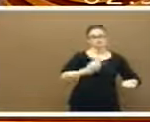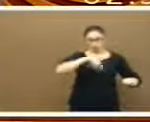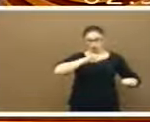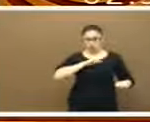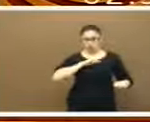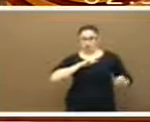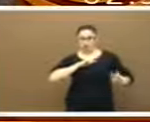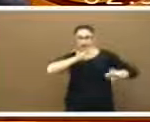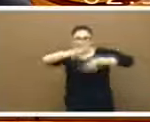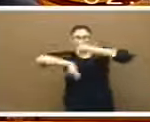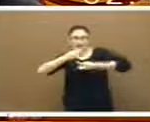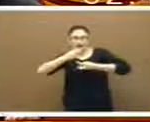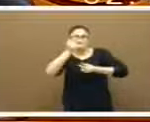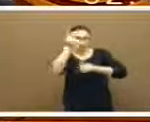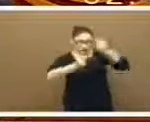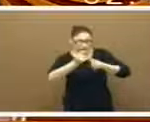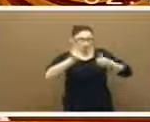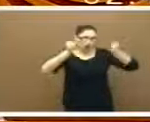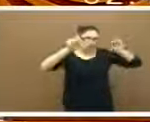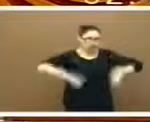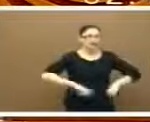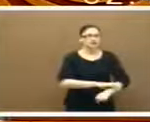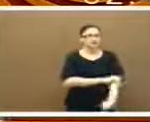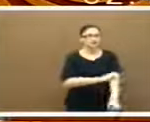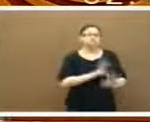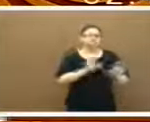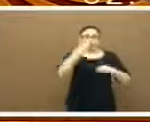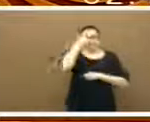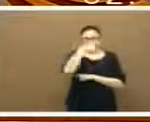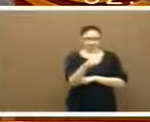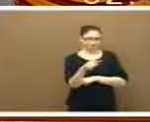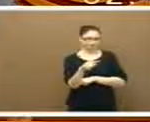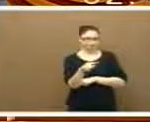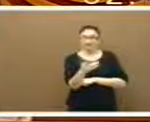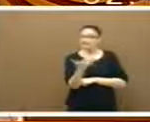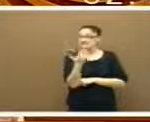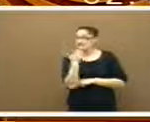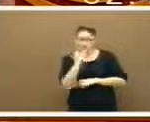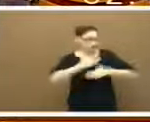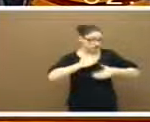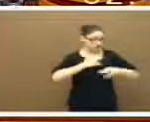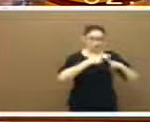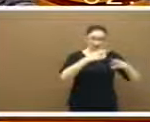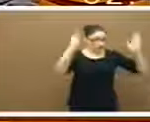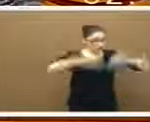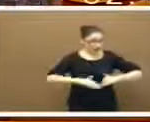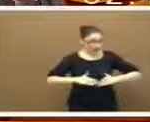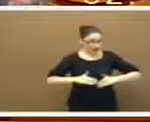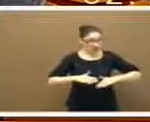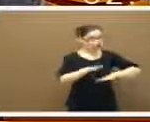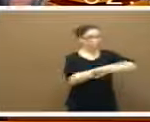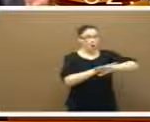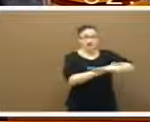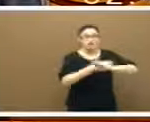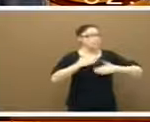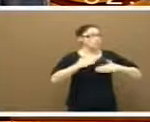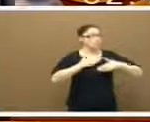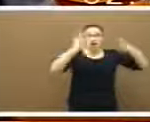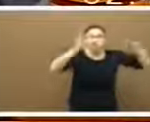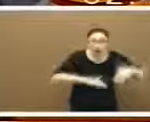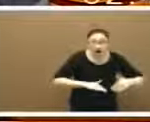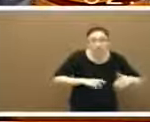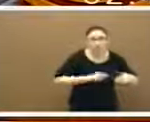el presupuesto, pero también somos conscientes de que no vamos a conseguir nada si no hay voluntad política del Gobierno, del partido que